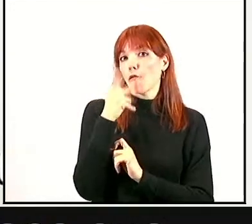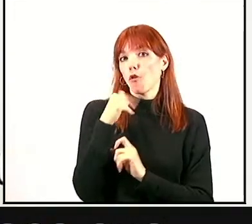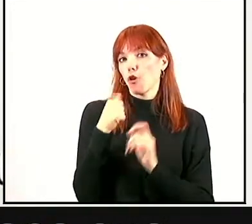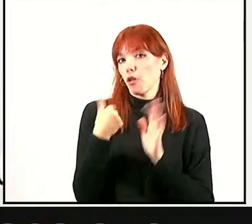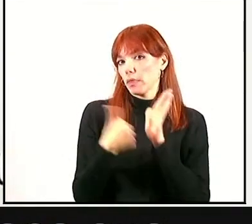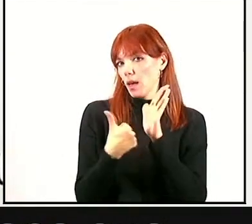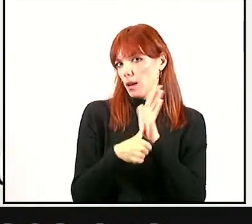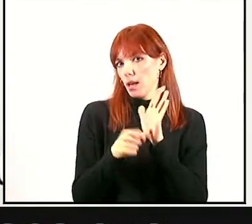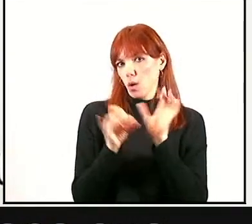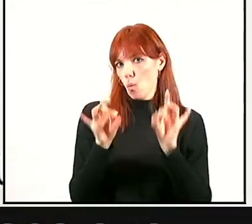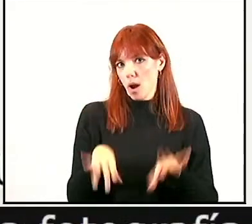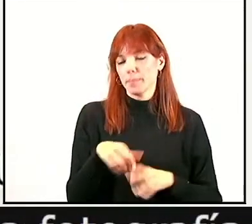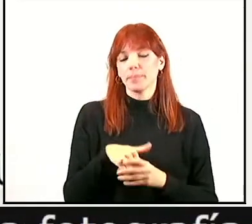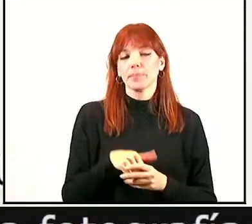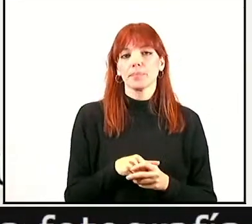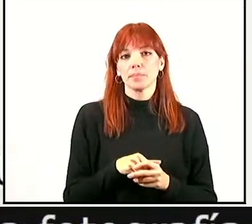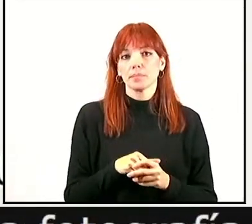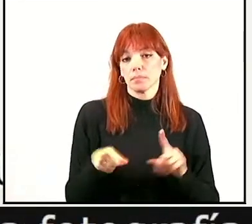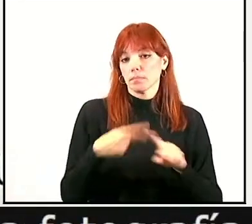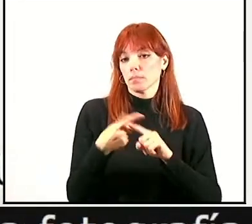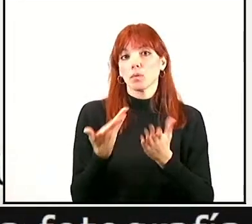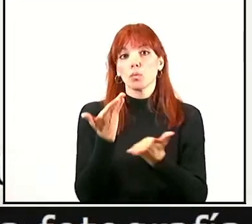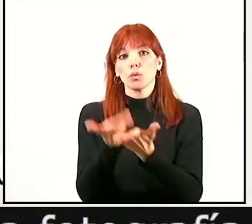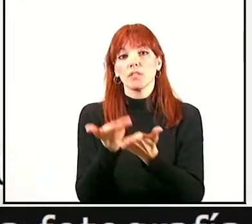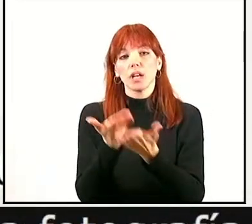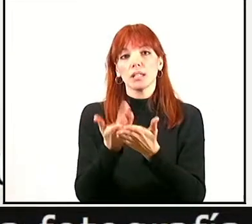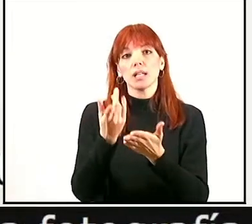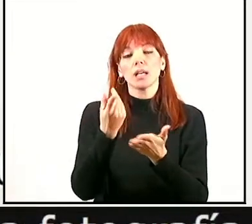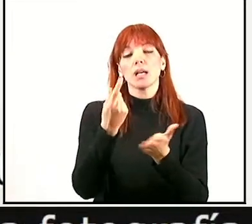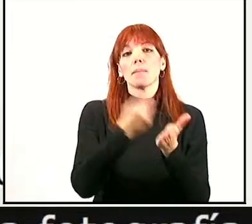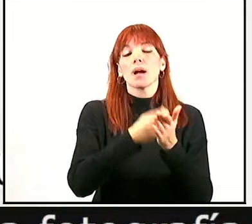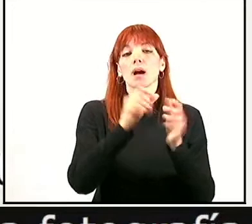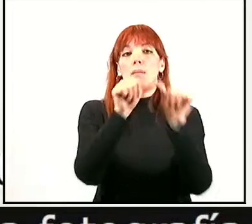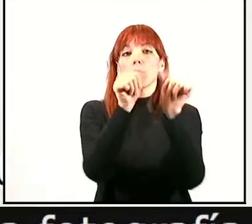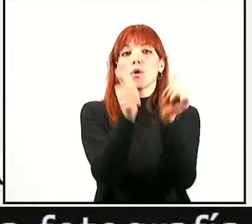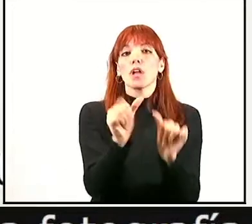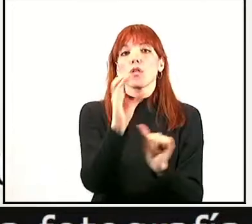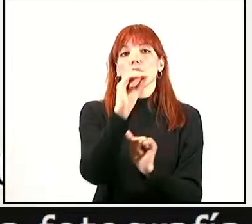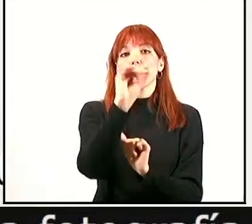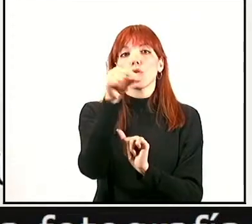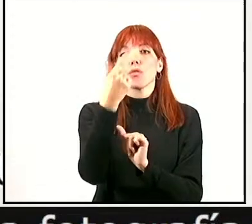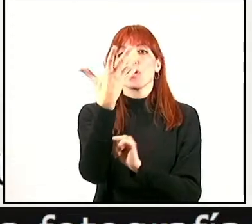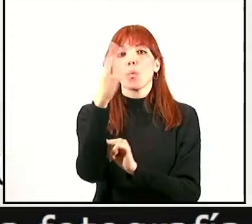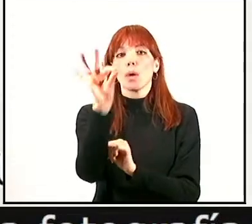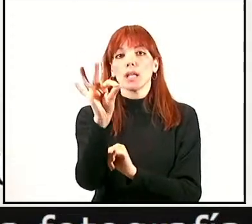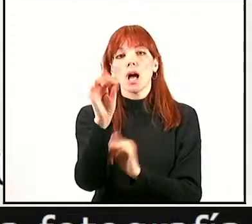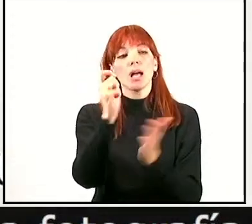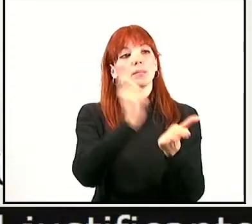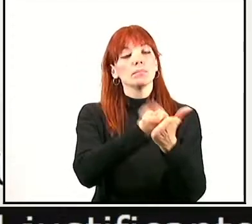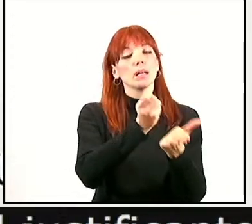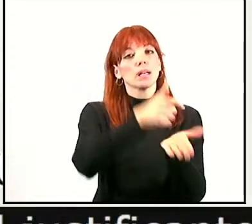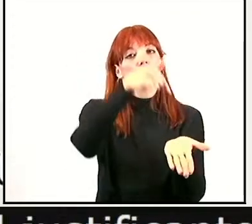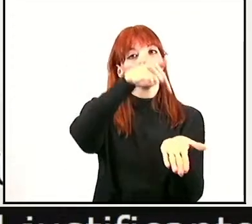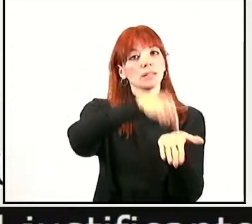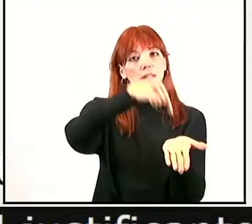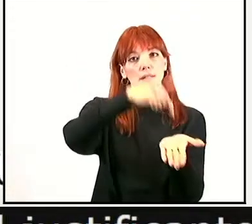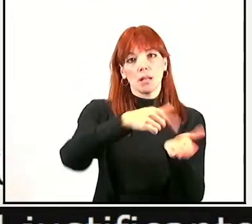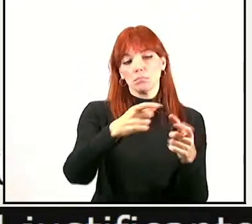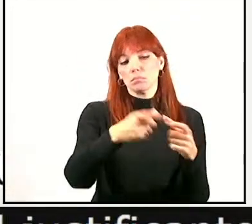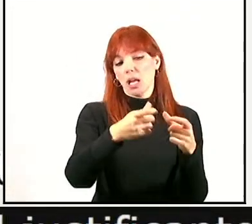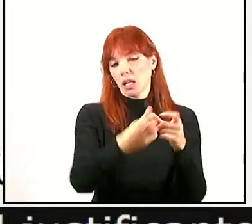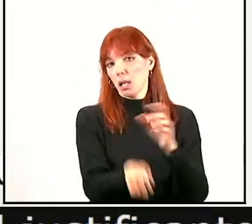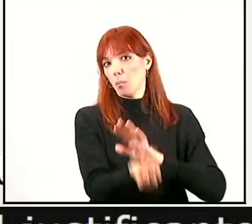carné, además de el justificante, la tasa del modelo 0,50, de haber abonado la tasa que hemos establecido, que